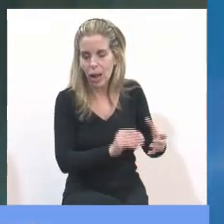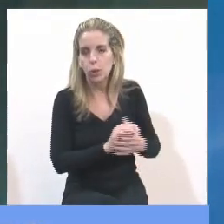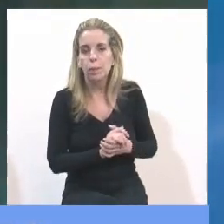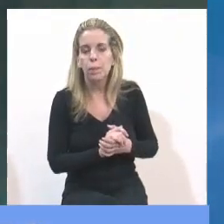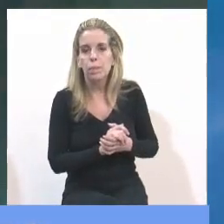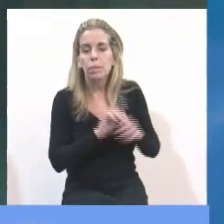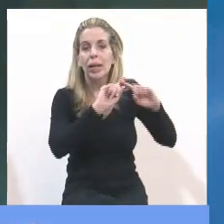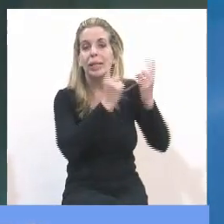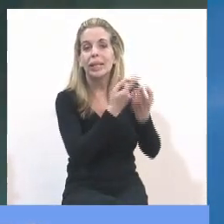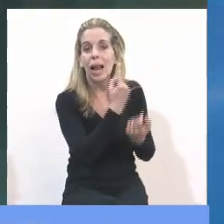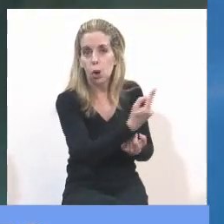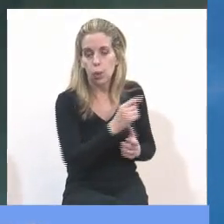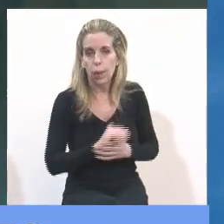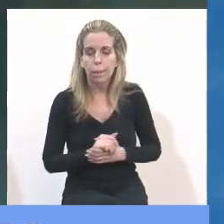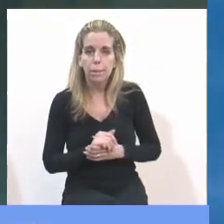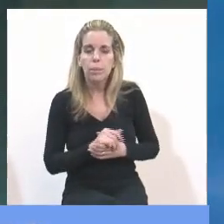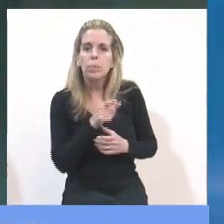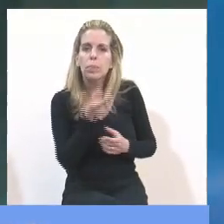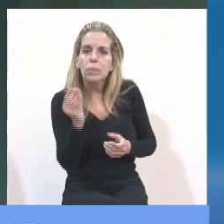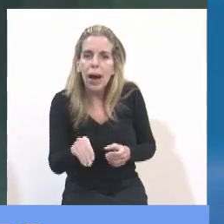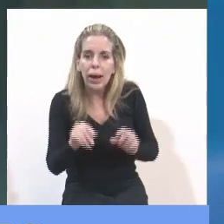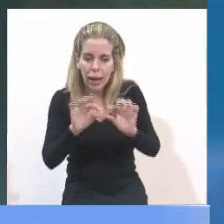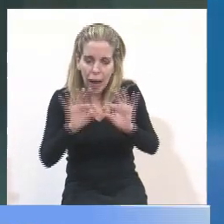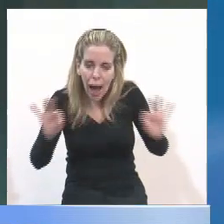Federal, Sala 1, y agrega.